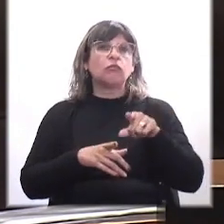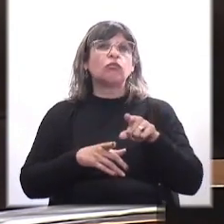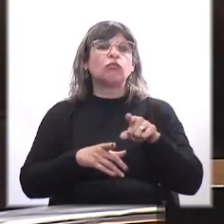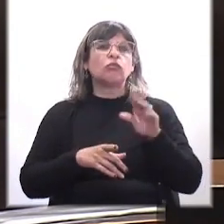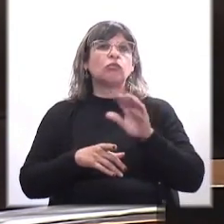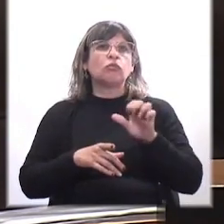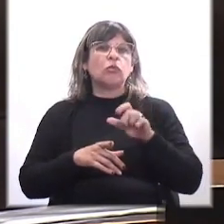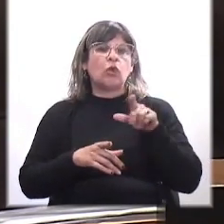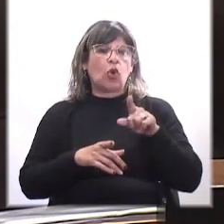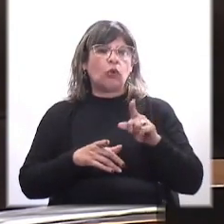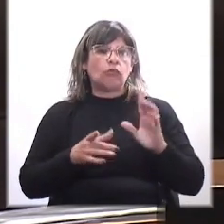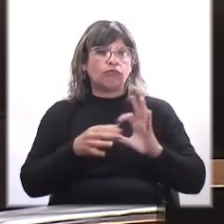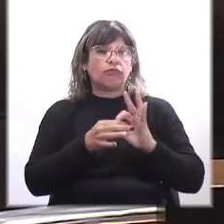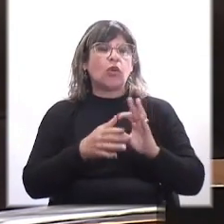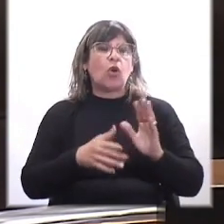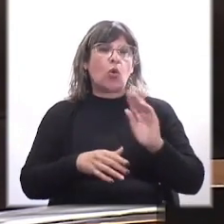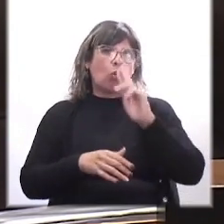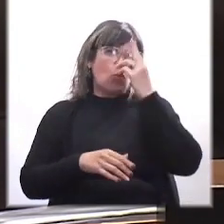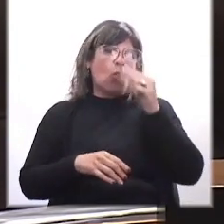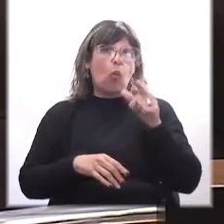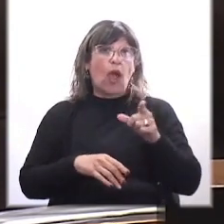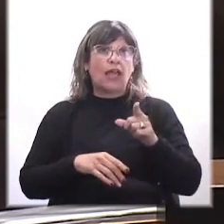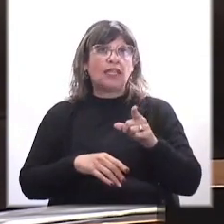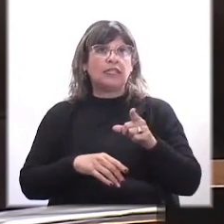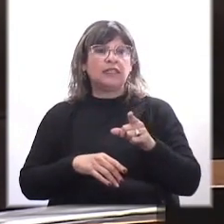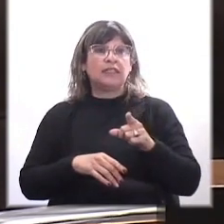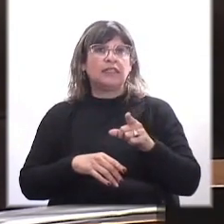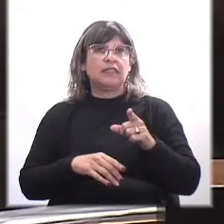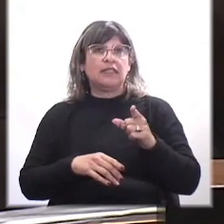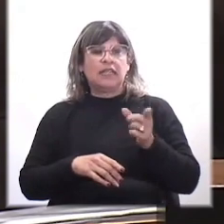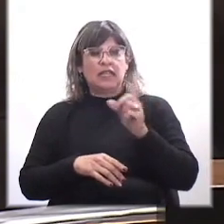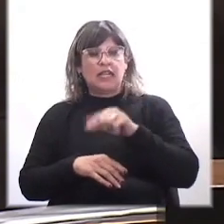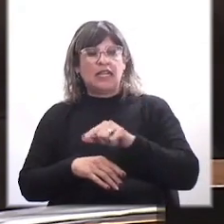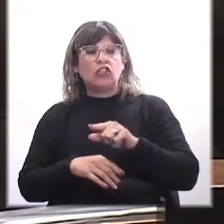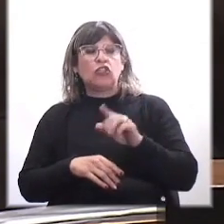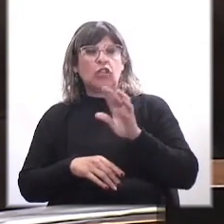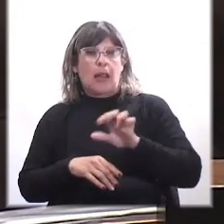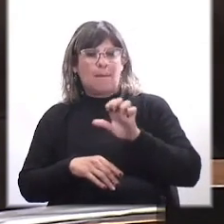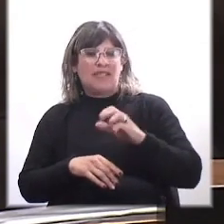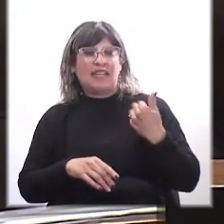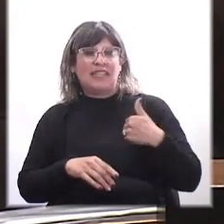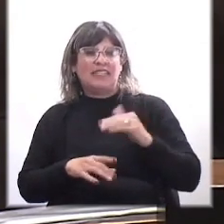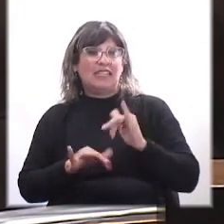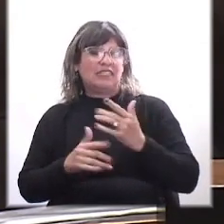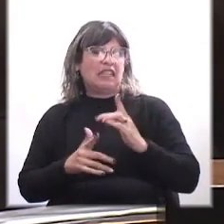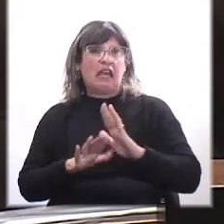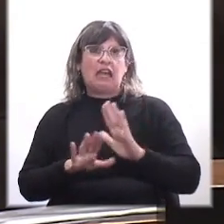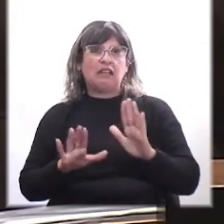Enarsa de Uruguay. Ya la empresa argentina había puesto